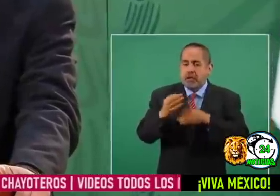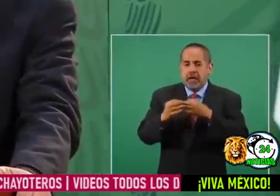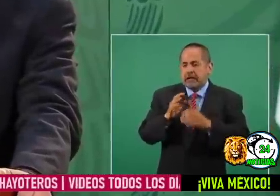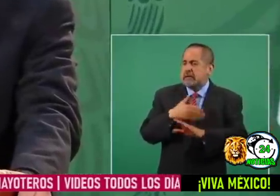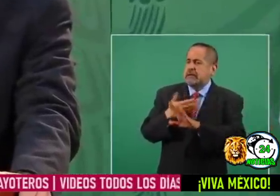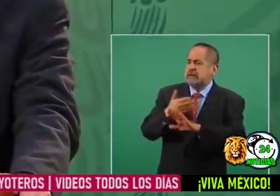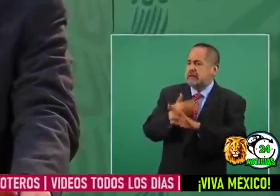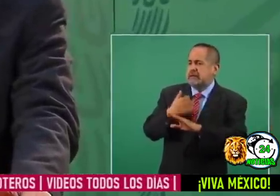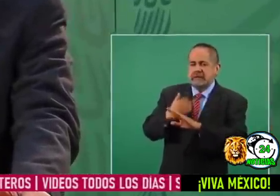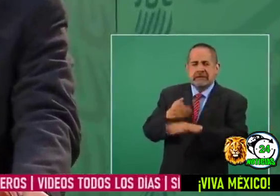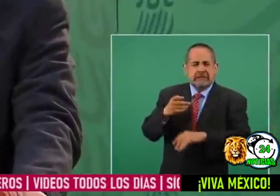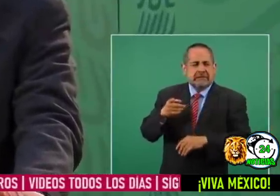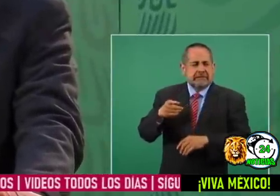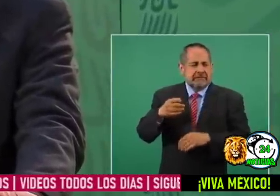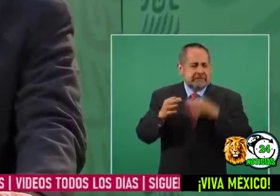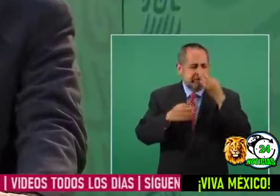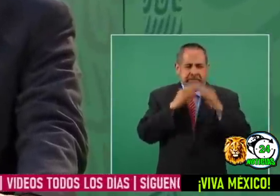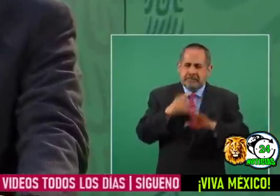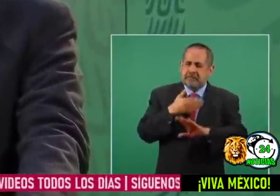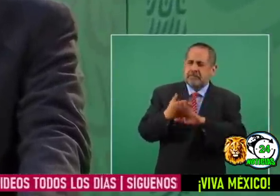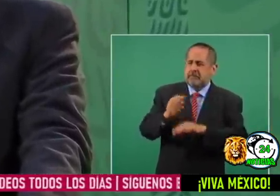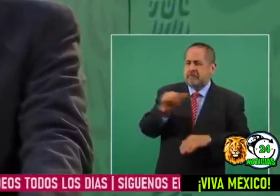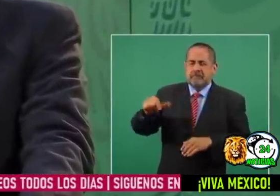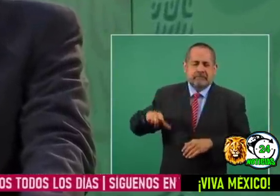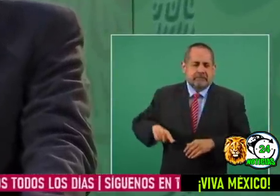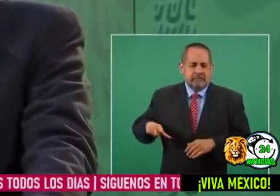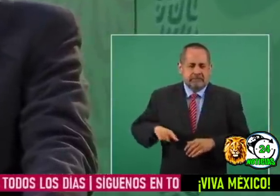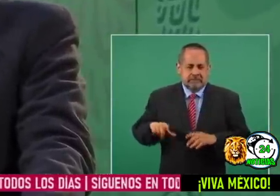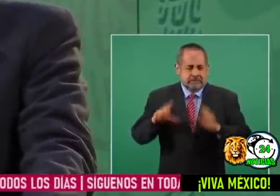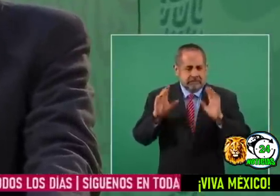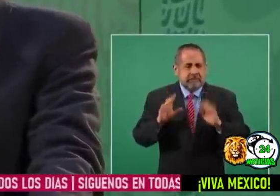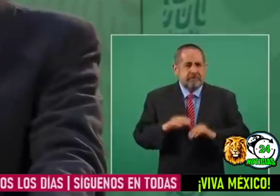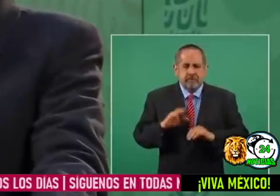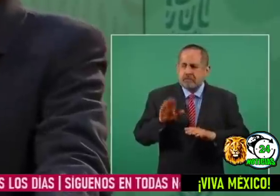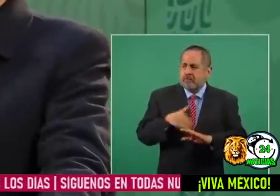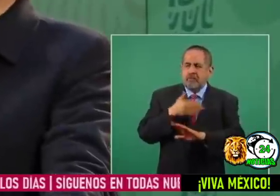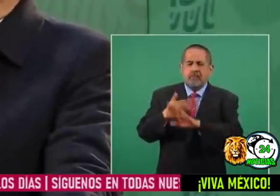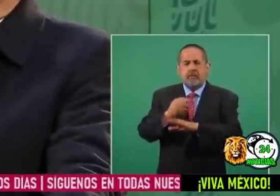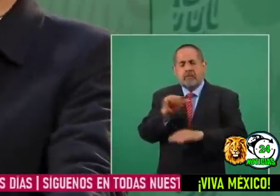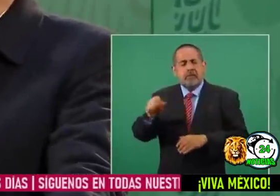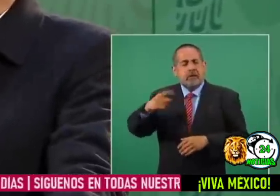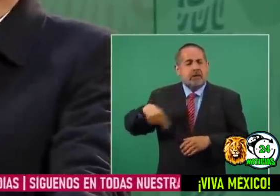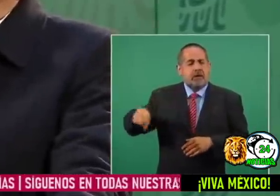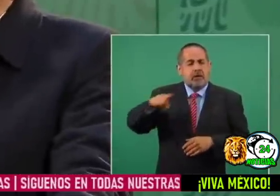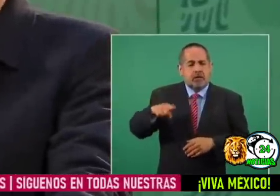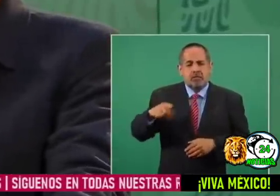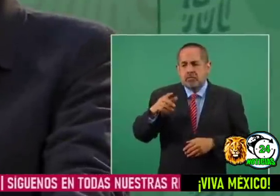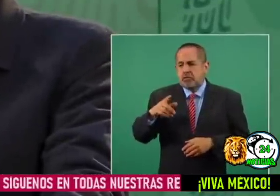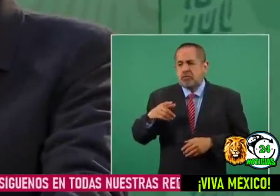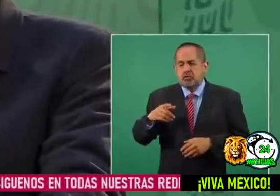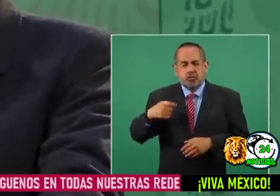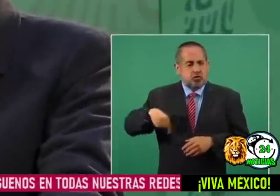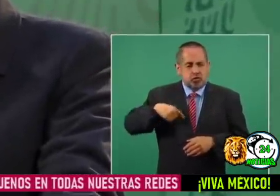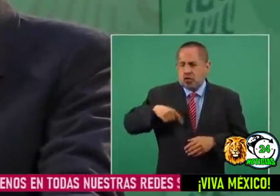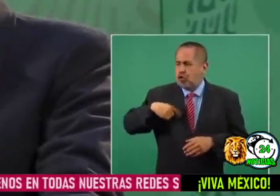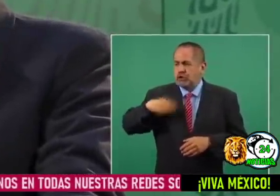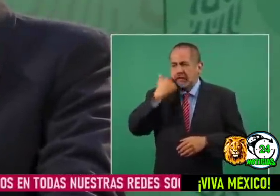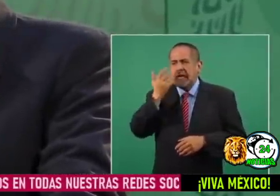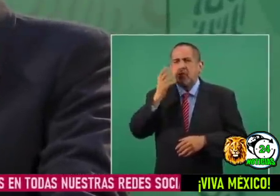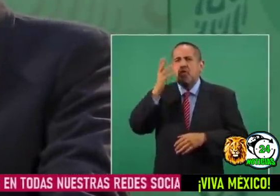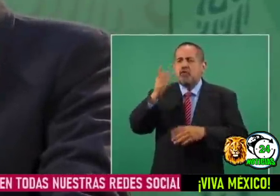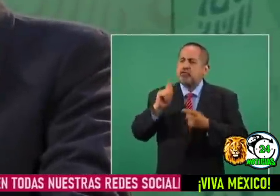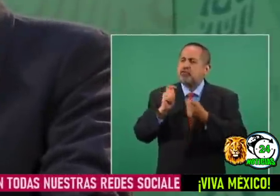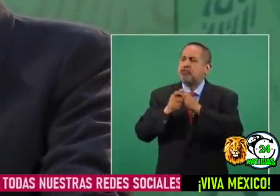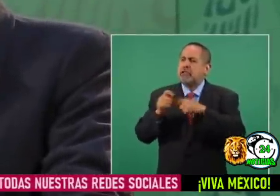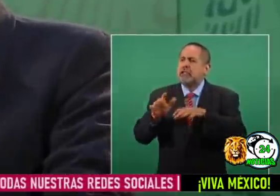en contra del gobierno y en contra de los que buscamos llevar a cabo